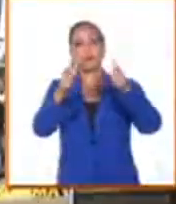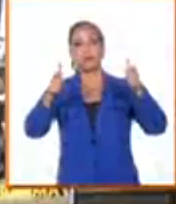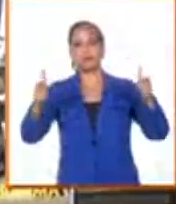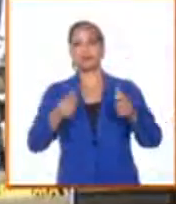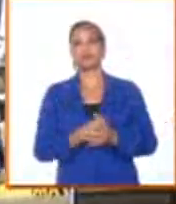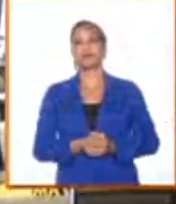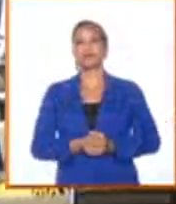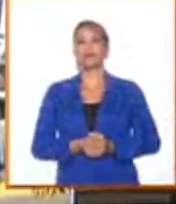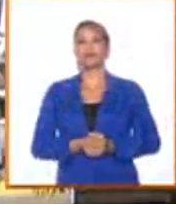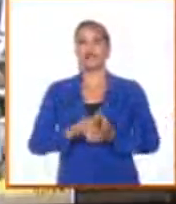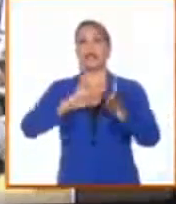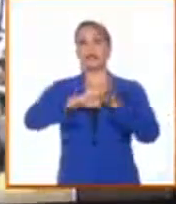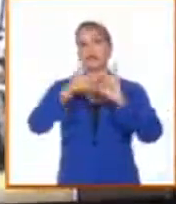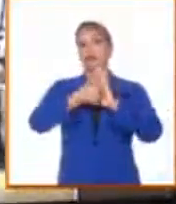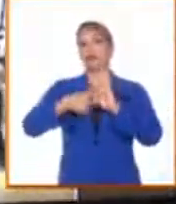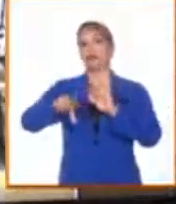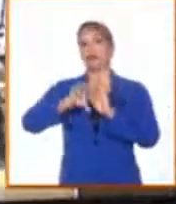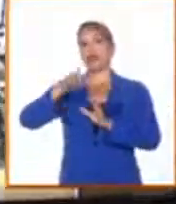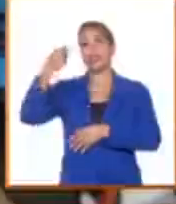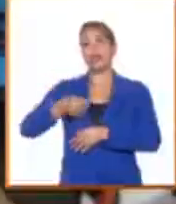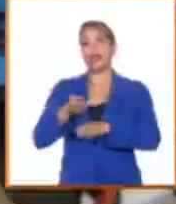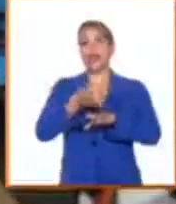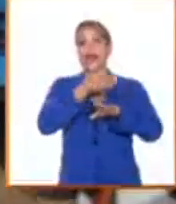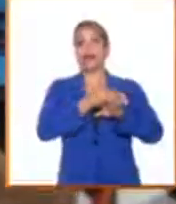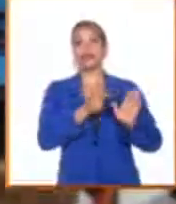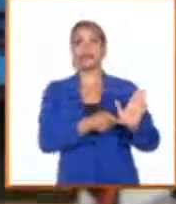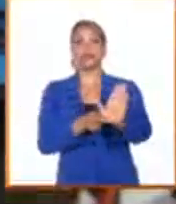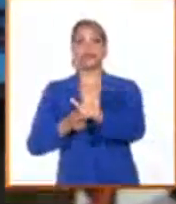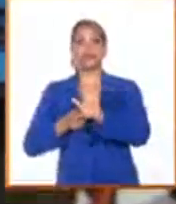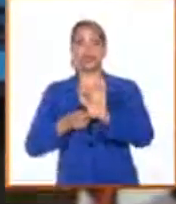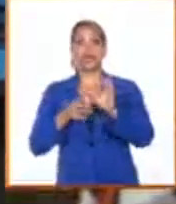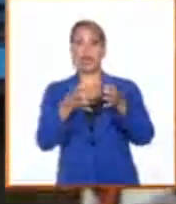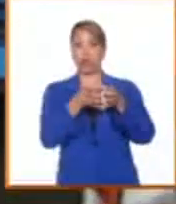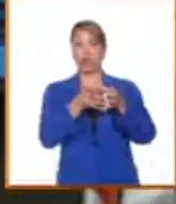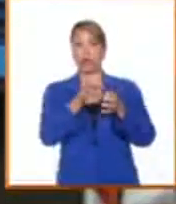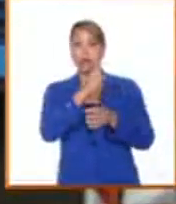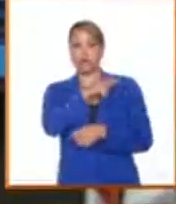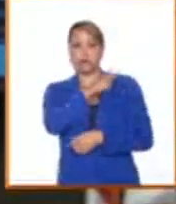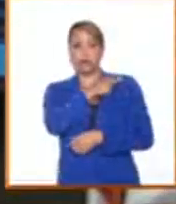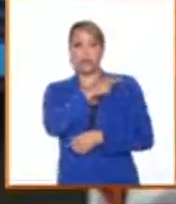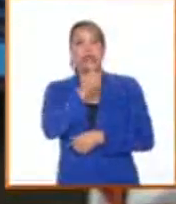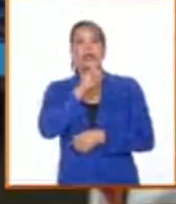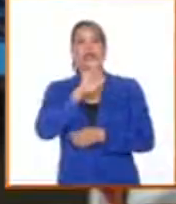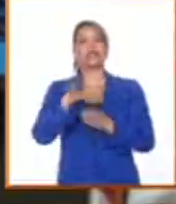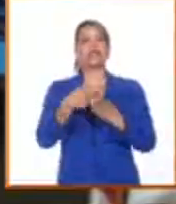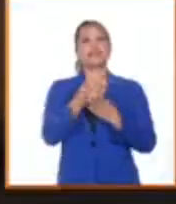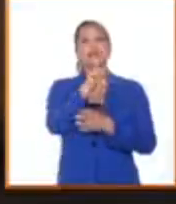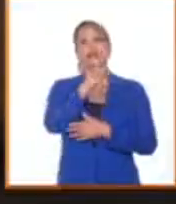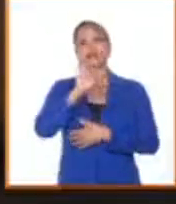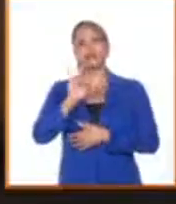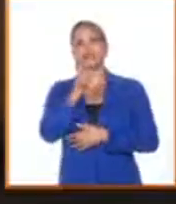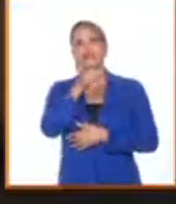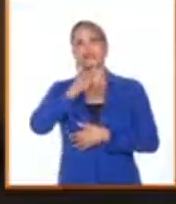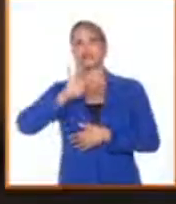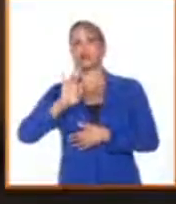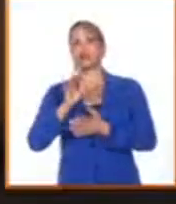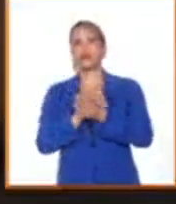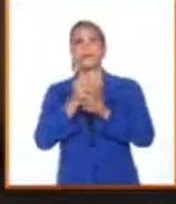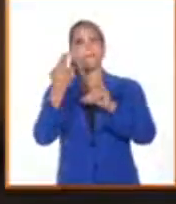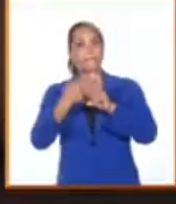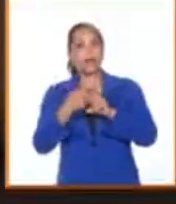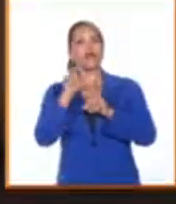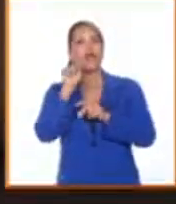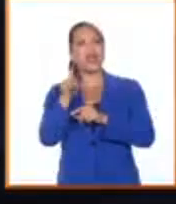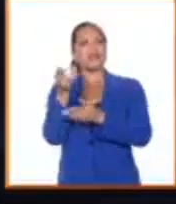del proyecto de ley antes de su presentación a nuestro Parlamento contempló los días 17 y 18 de mayo el intercambio